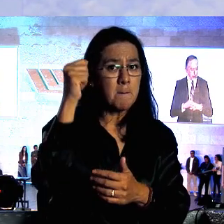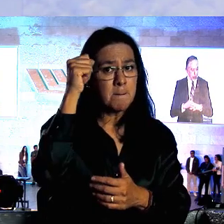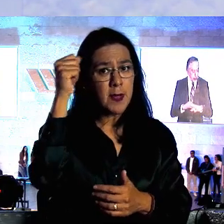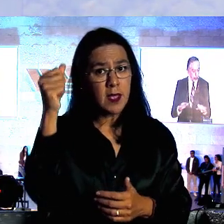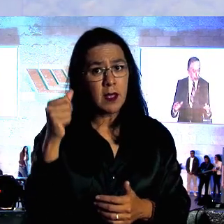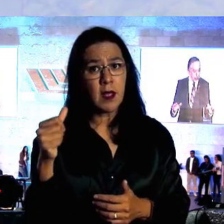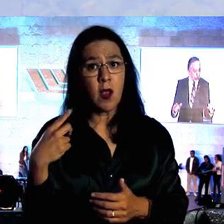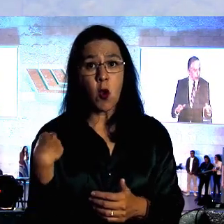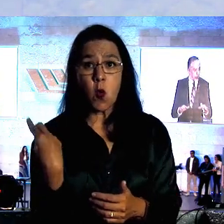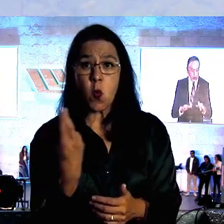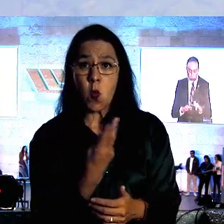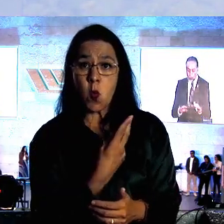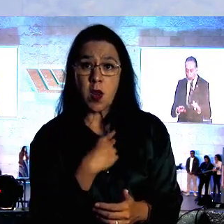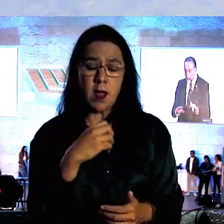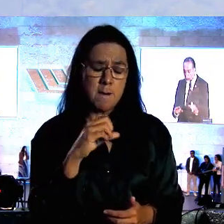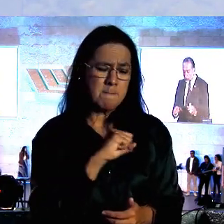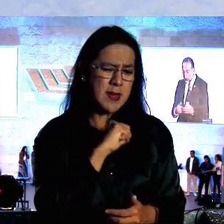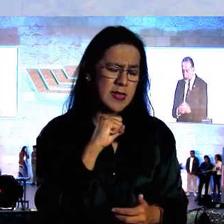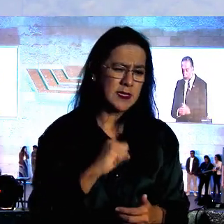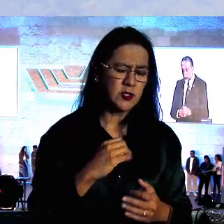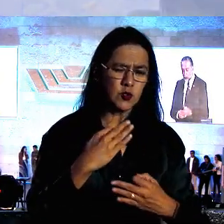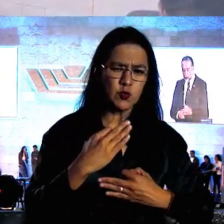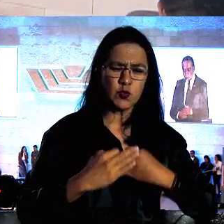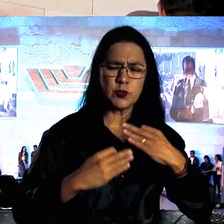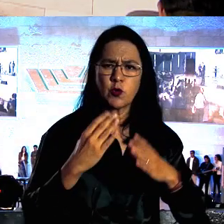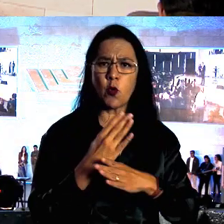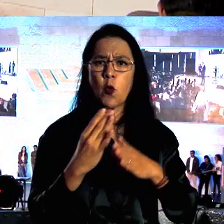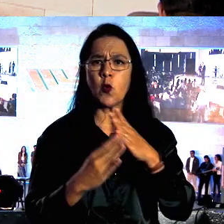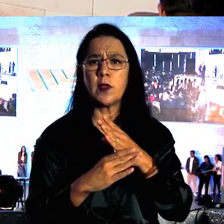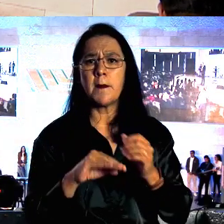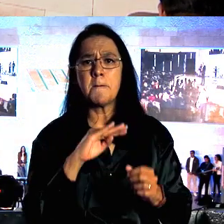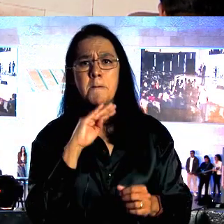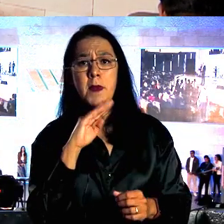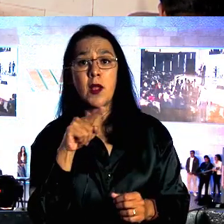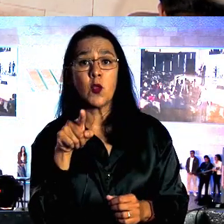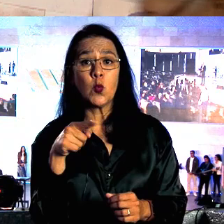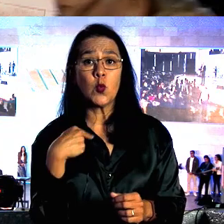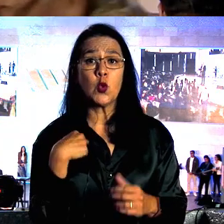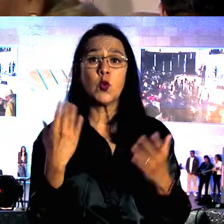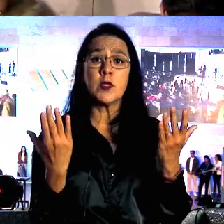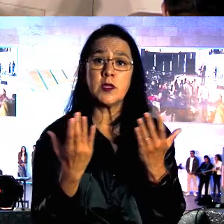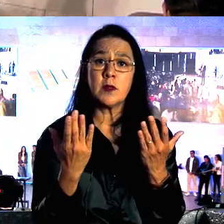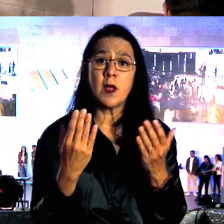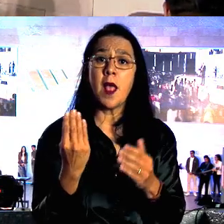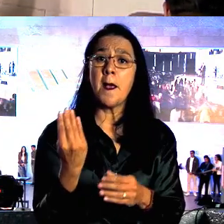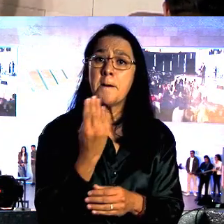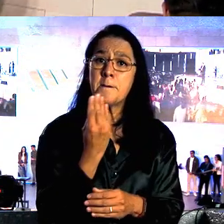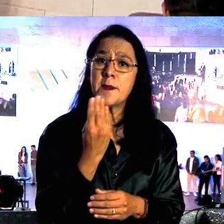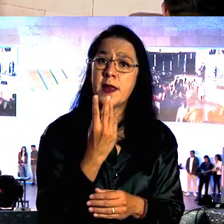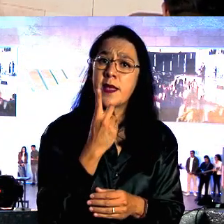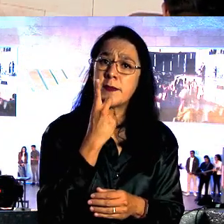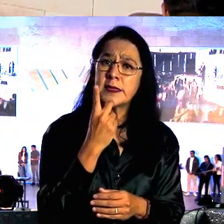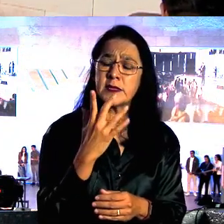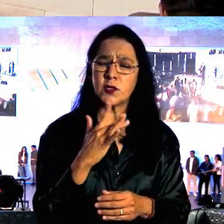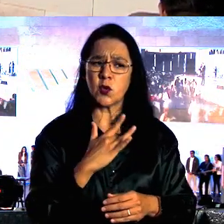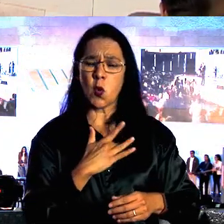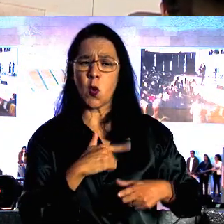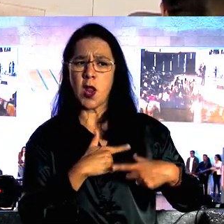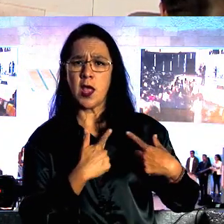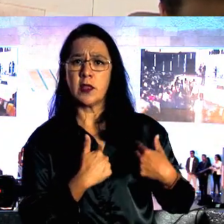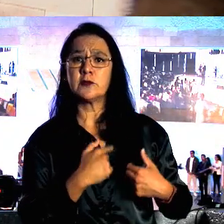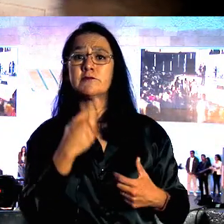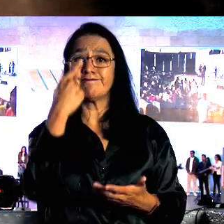de nuestra maldad y de todas las cosas malas que nosotros hicimos y la Biblia dice que con el corazón creemos